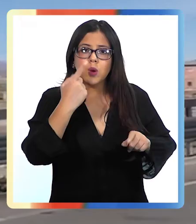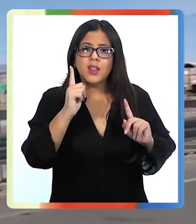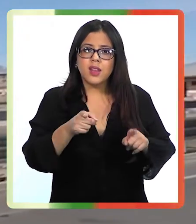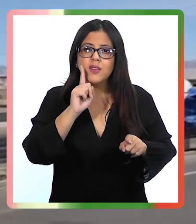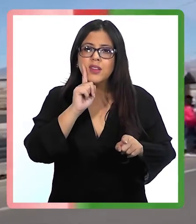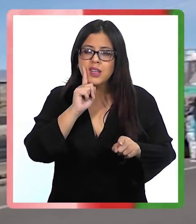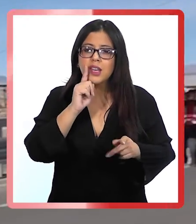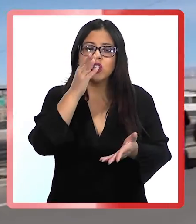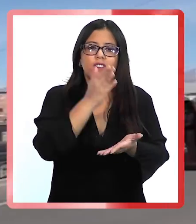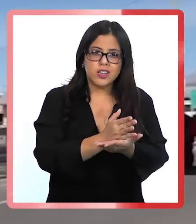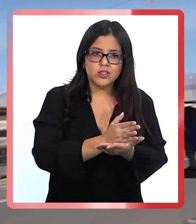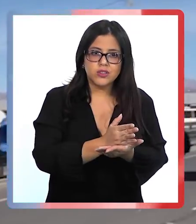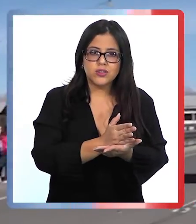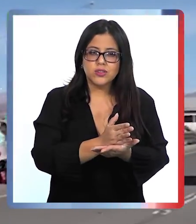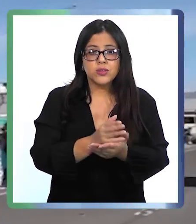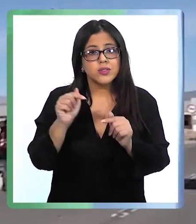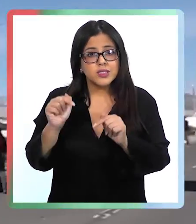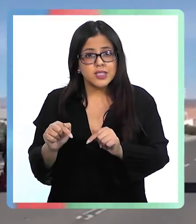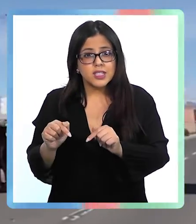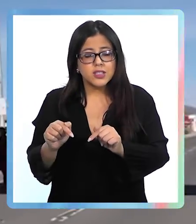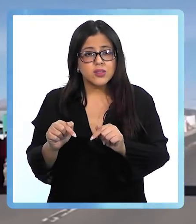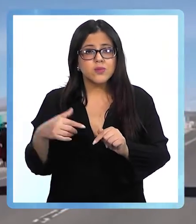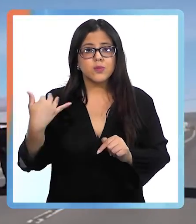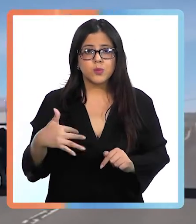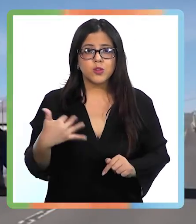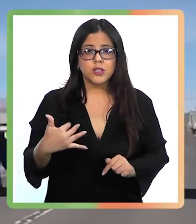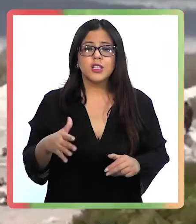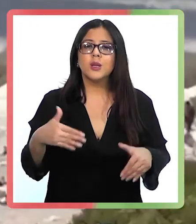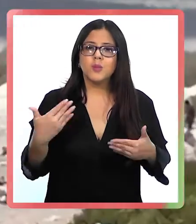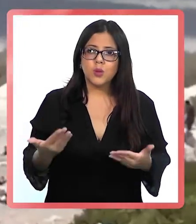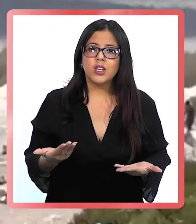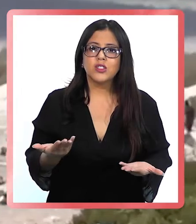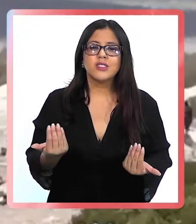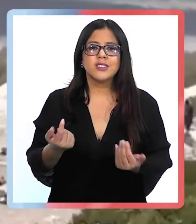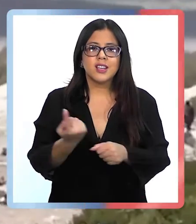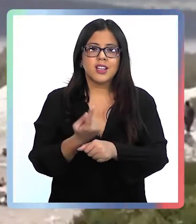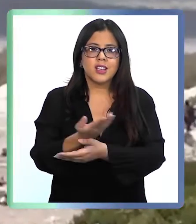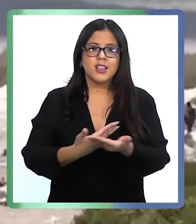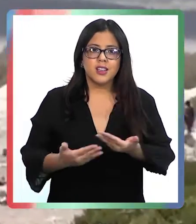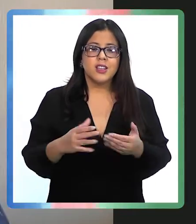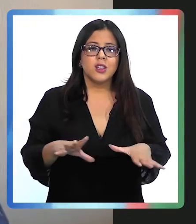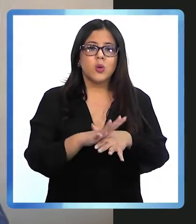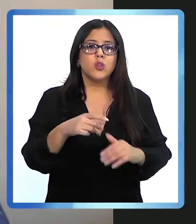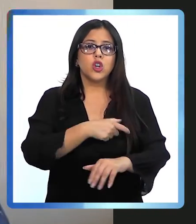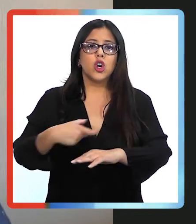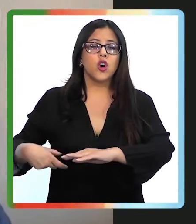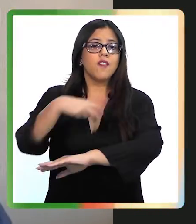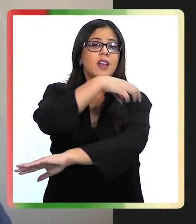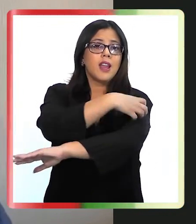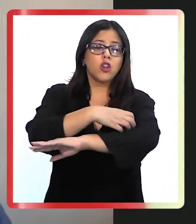son las obligaciones que deberían tener, y eso es un factor que es muy importante y por eso se necesita diálogo. Junto a los gobernadores de Tarapacá y